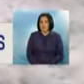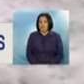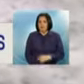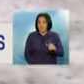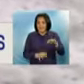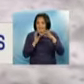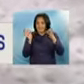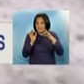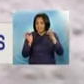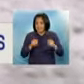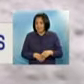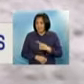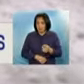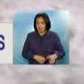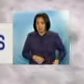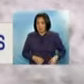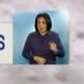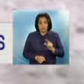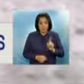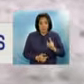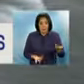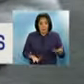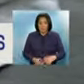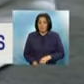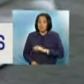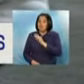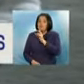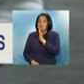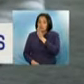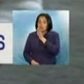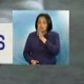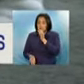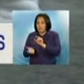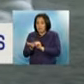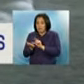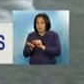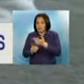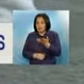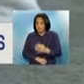Este gatito no tiene un perro como amigo, sino una gallina.